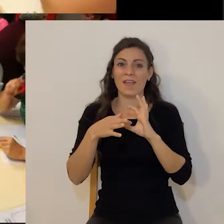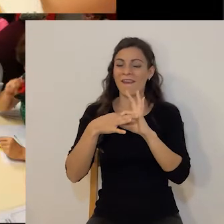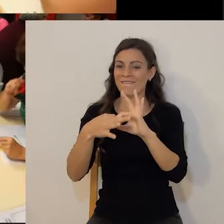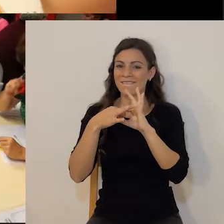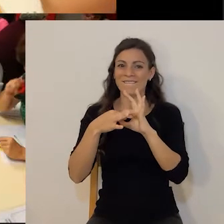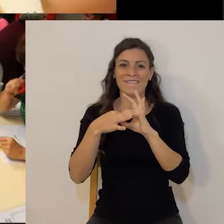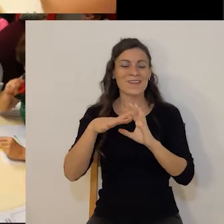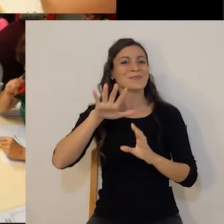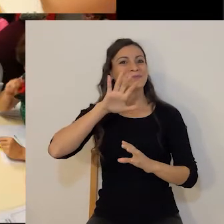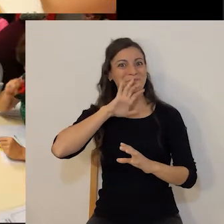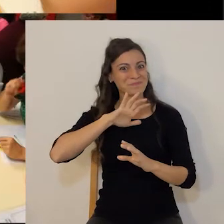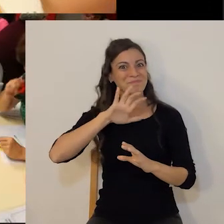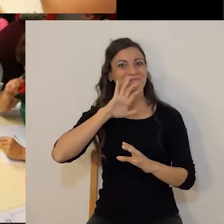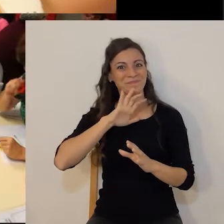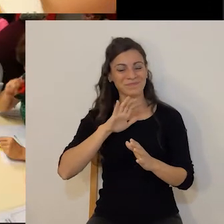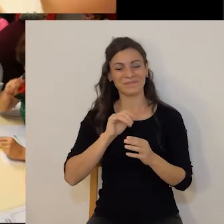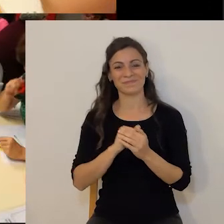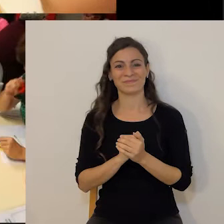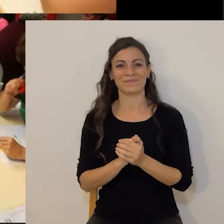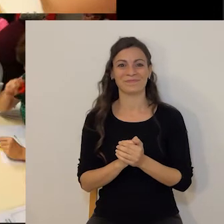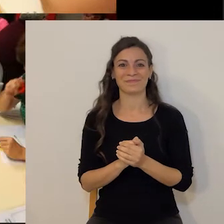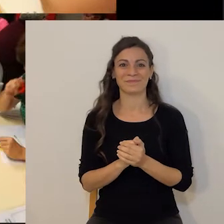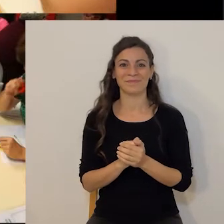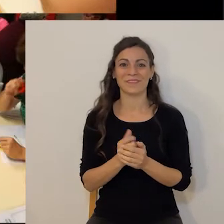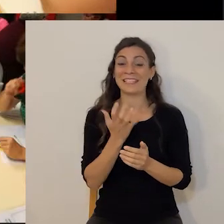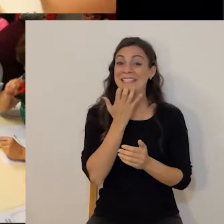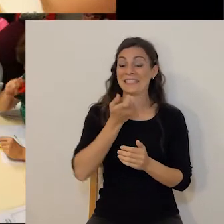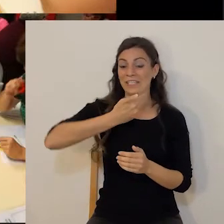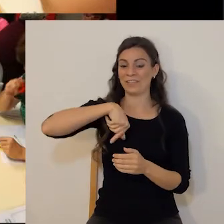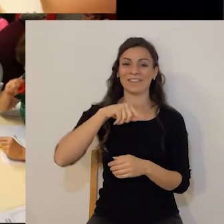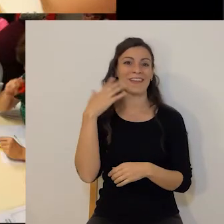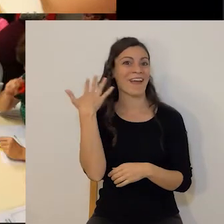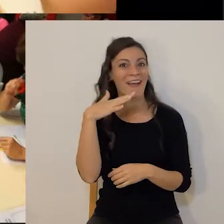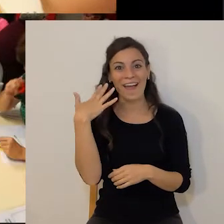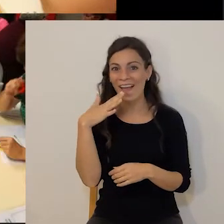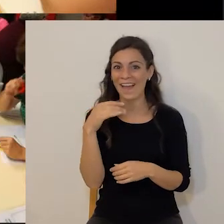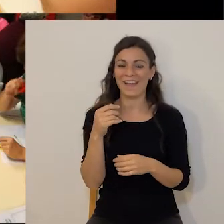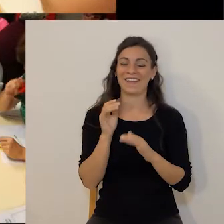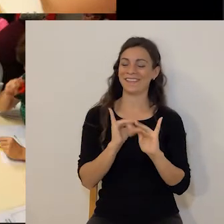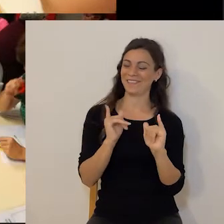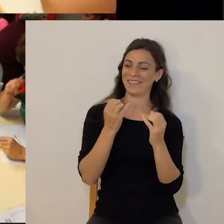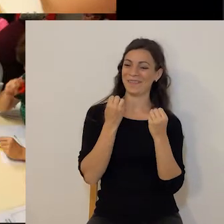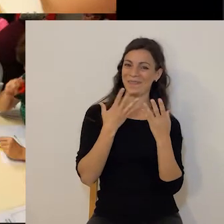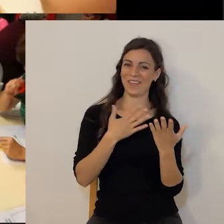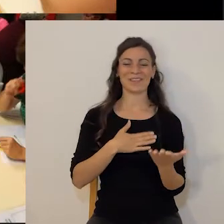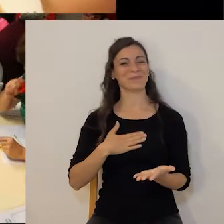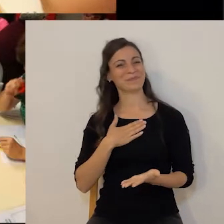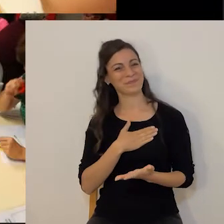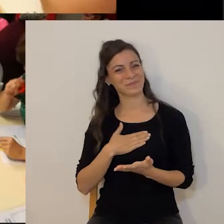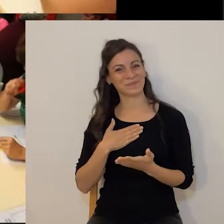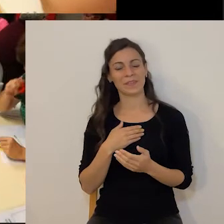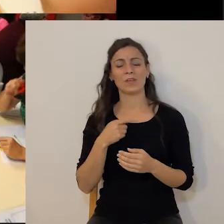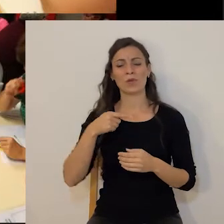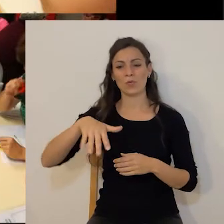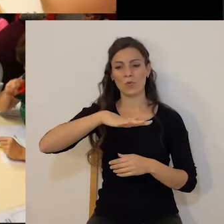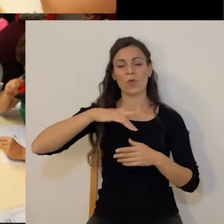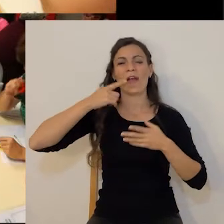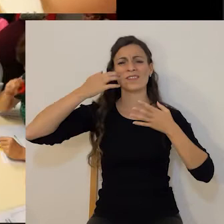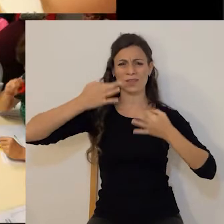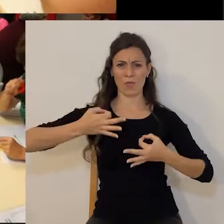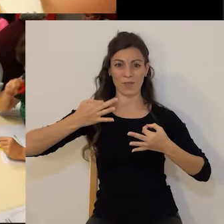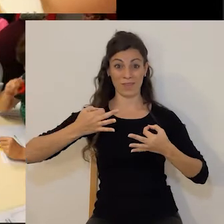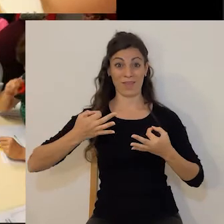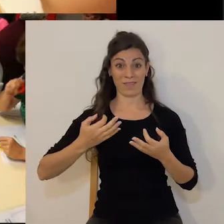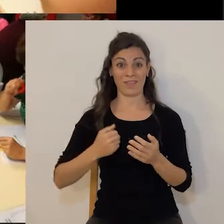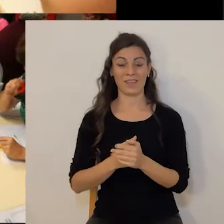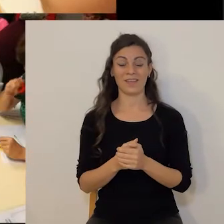interesantes que se forman cuando realmente estamos riendo, nos estamos pasando bien, ¿no? Estamos en un entorno de seguridad. El